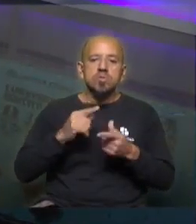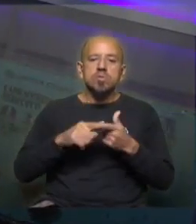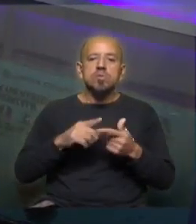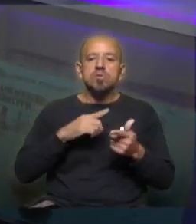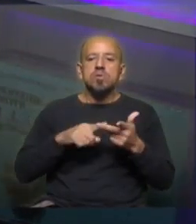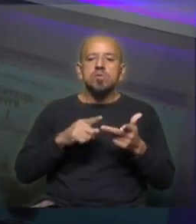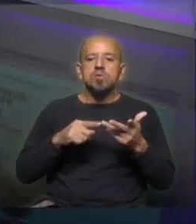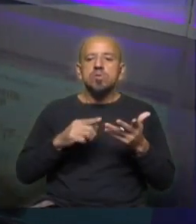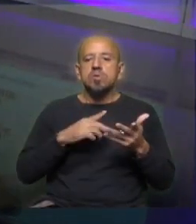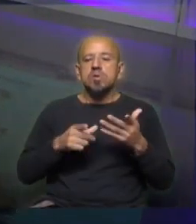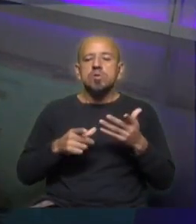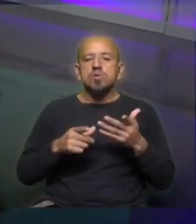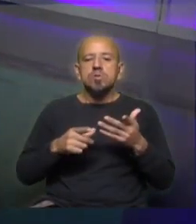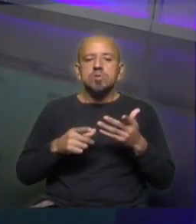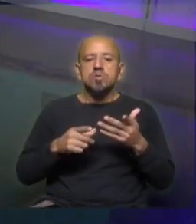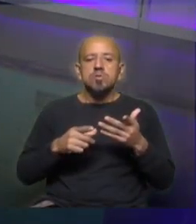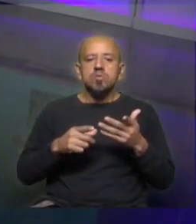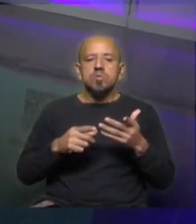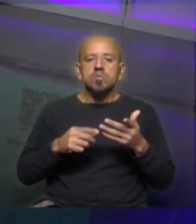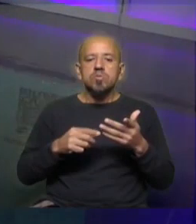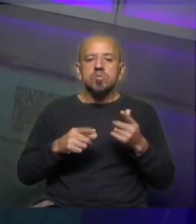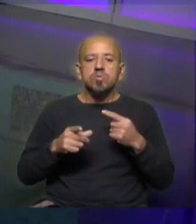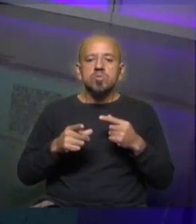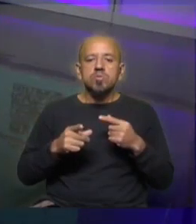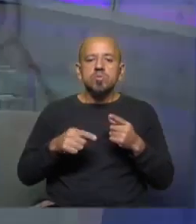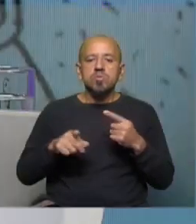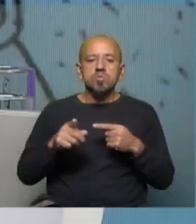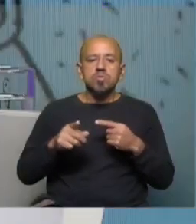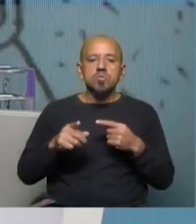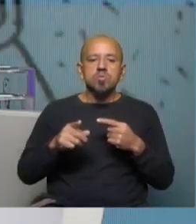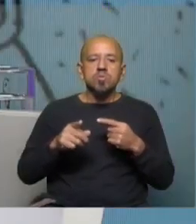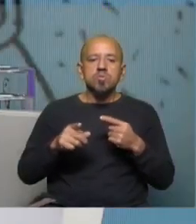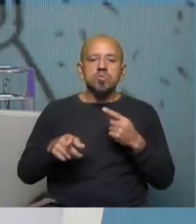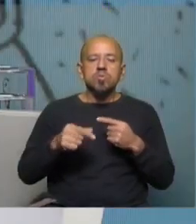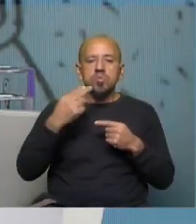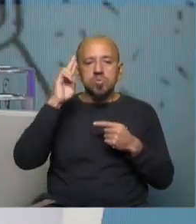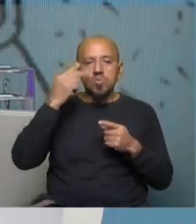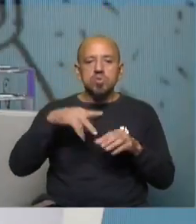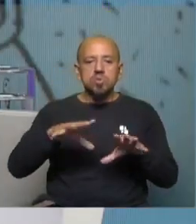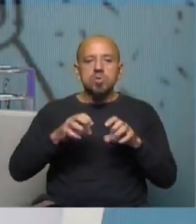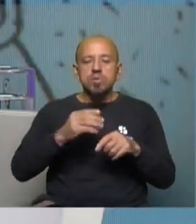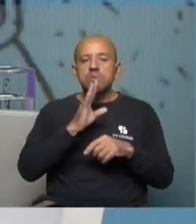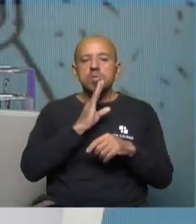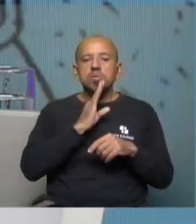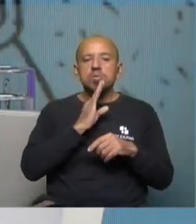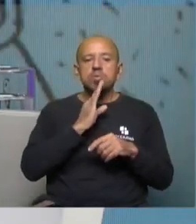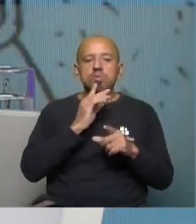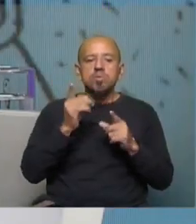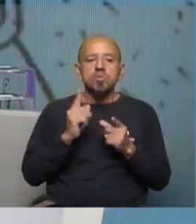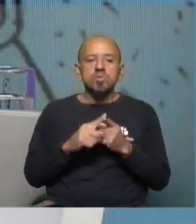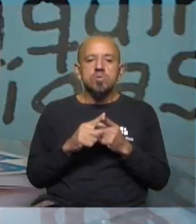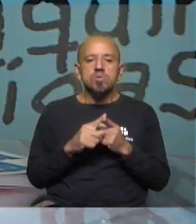otro pero hay un historiador que se llama que es un notón les digo chiquilines en algún momento porque es un uruguayo que vive en California en la universidad de